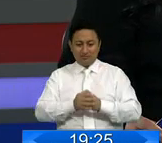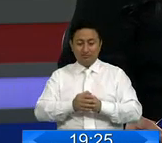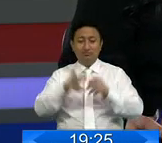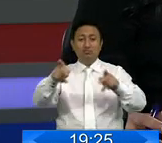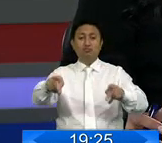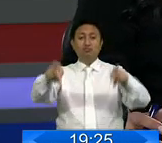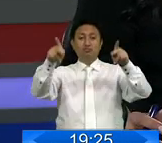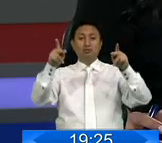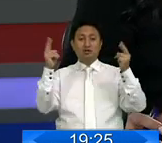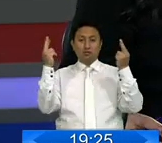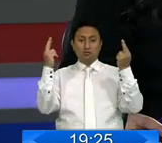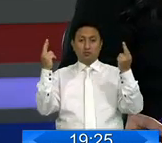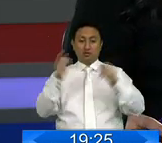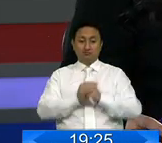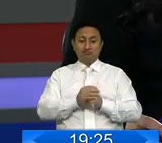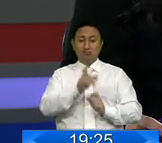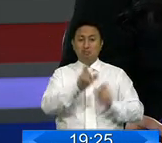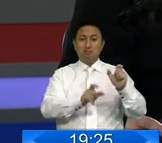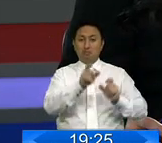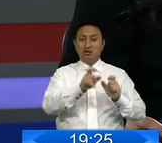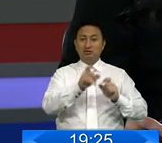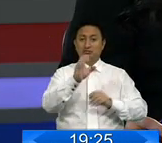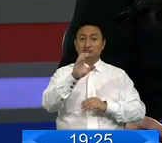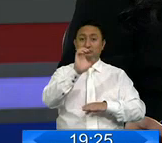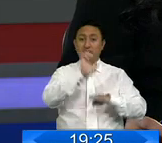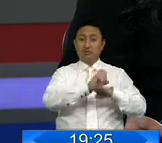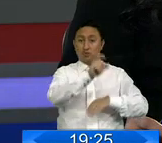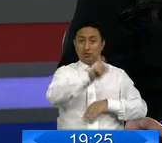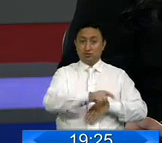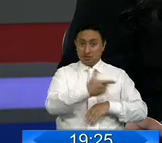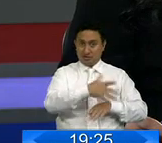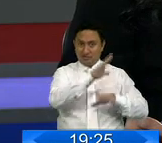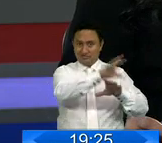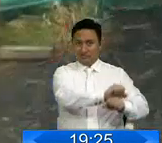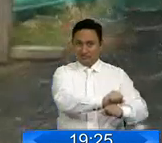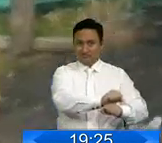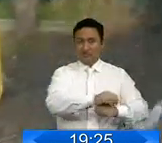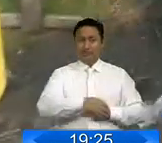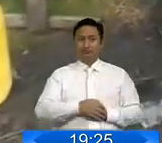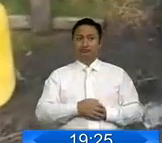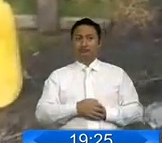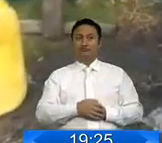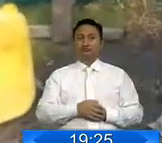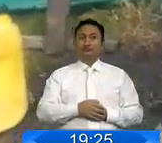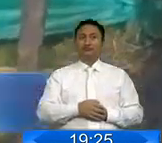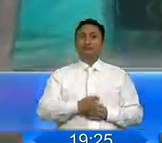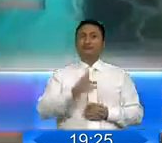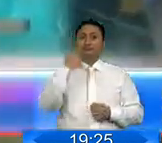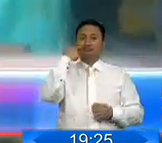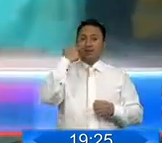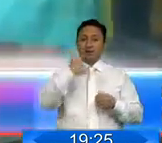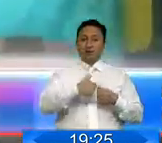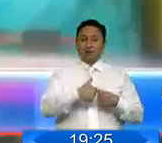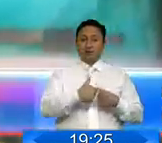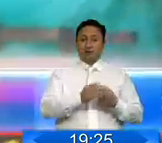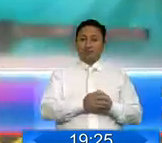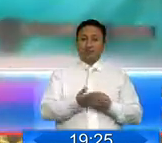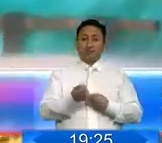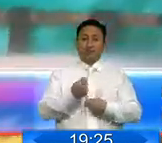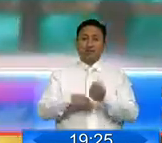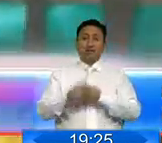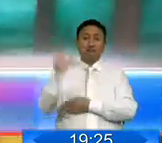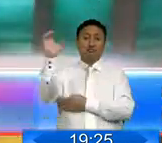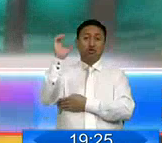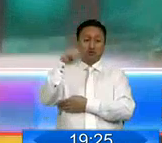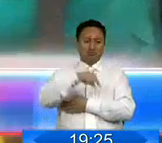Rumichaca. Existen varias personas de nacionalidad ecuatoriana detenidas. El contrabando de combustible desde Ecuador hacia Colombia se hace habitual en